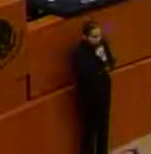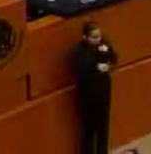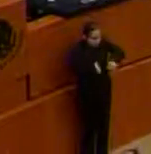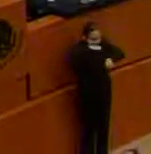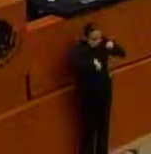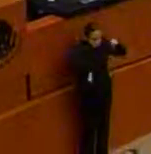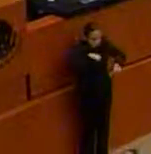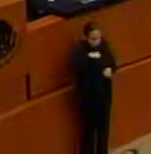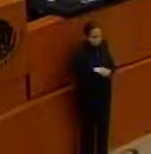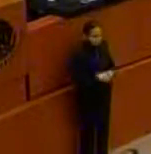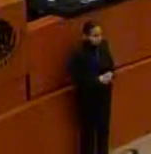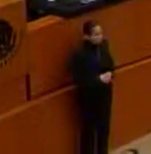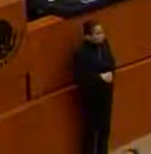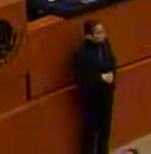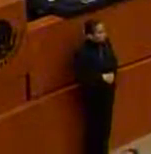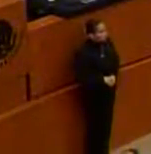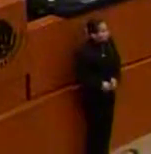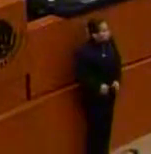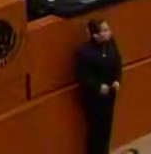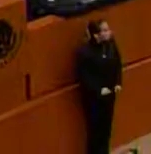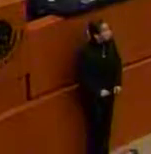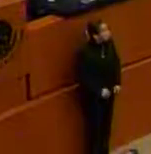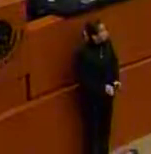mayor, pues